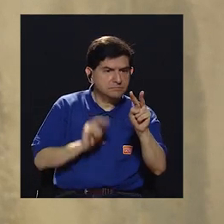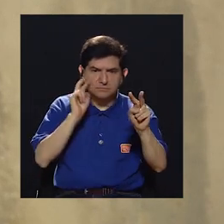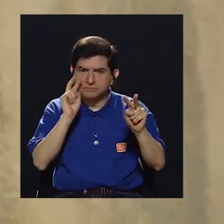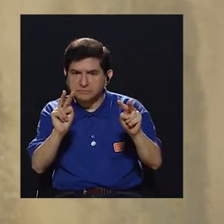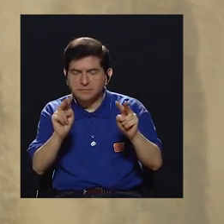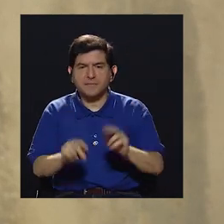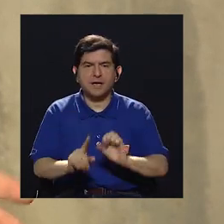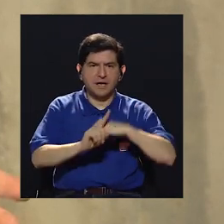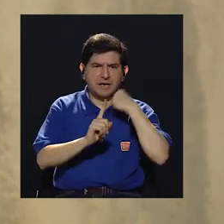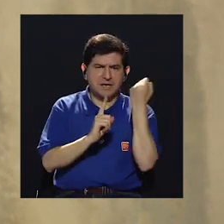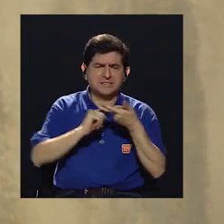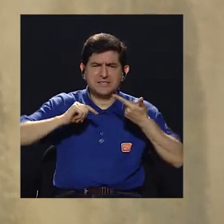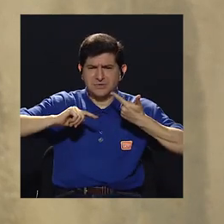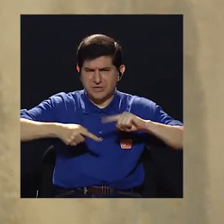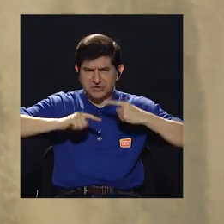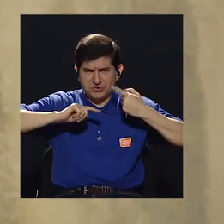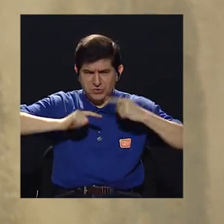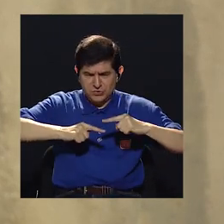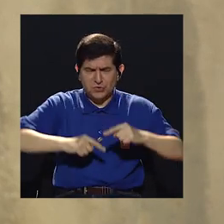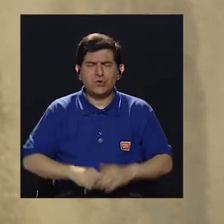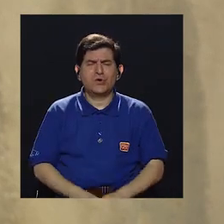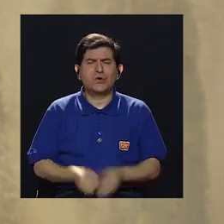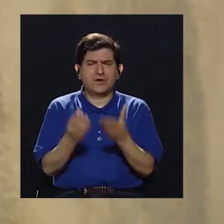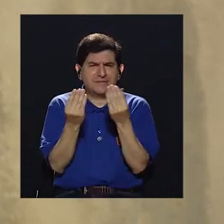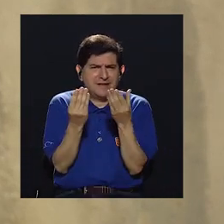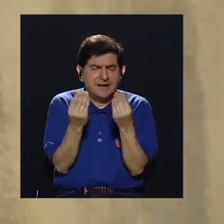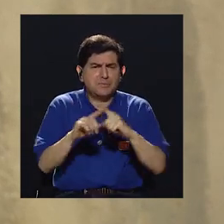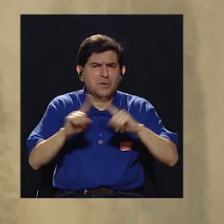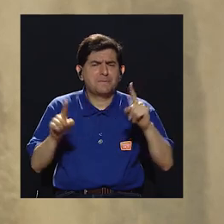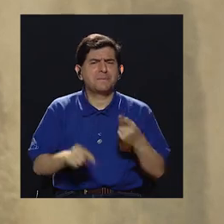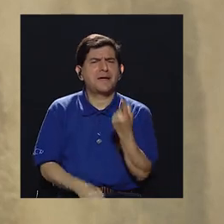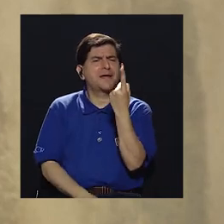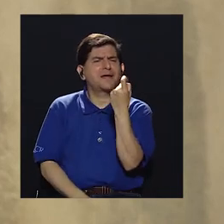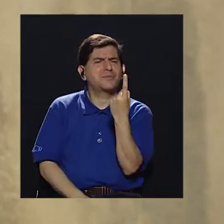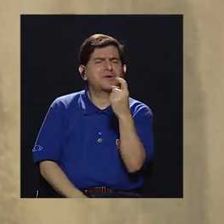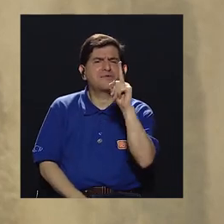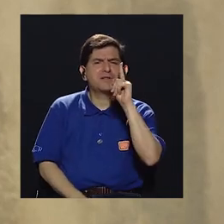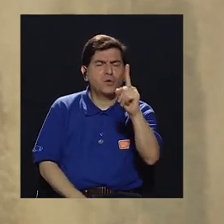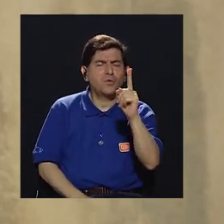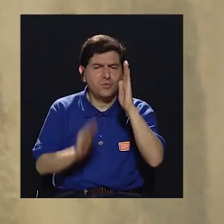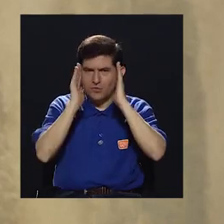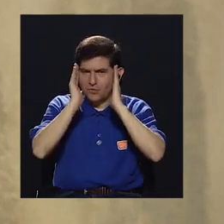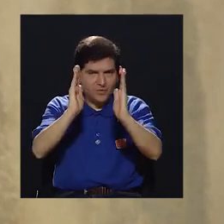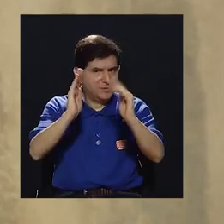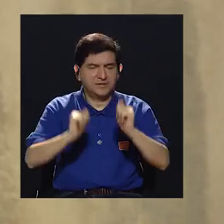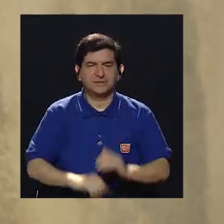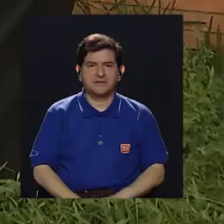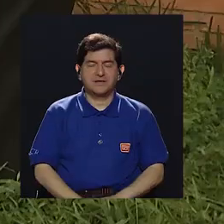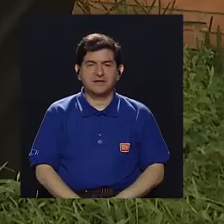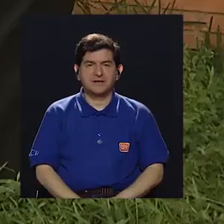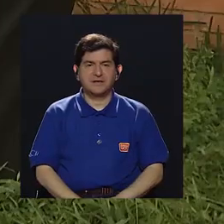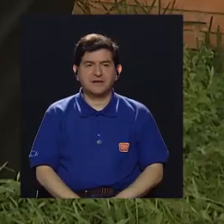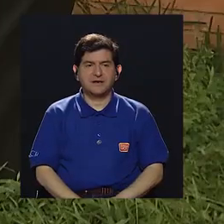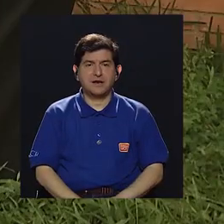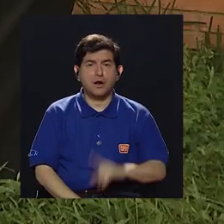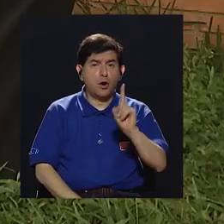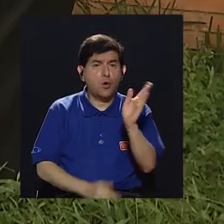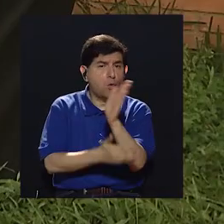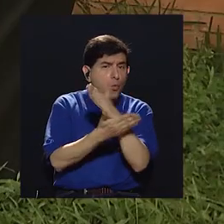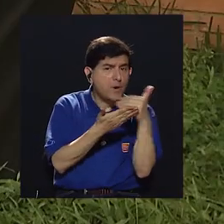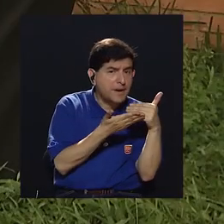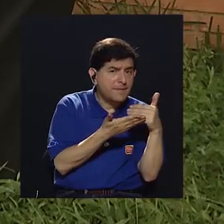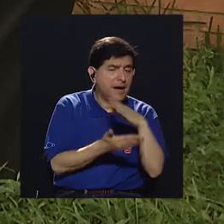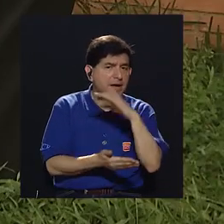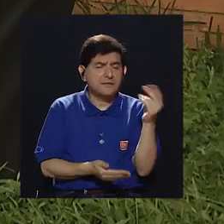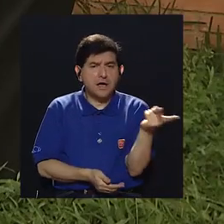que se pueden ver en un cuadro de dolor de nervio ciático. Pero se me quedó una que no abordé, y es que suele ser solo de un